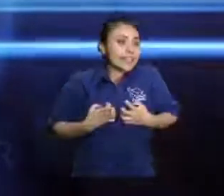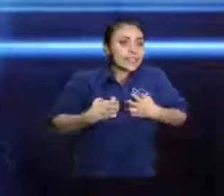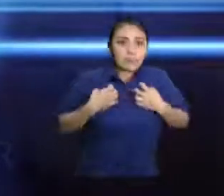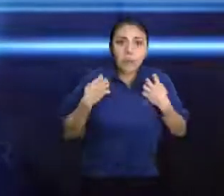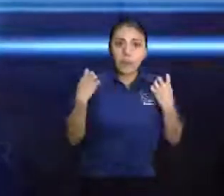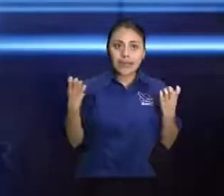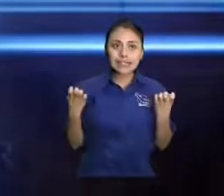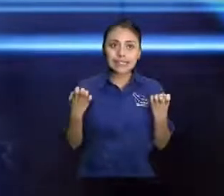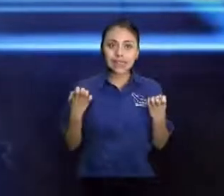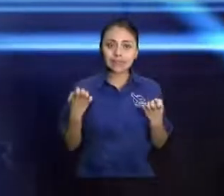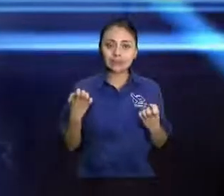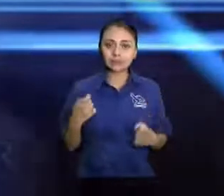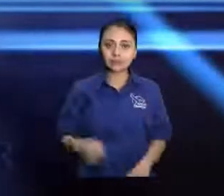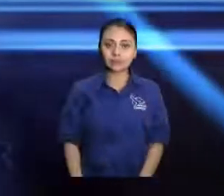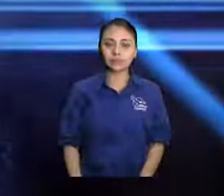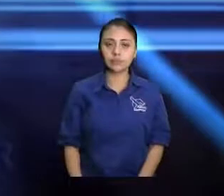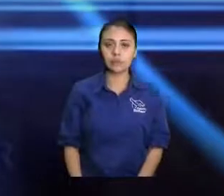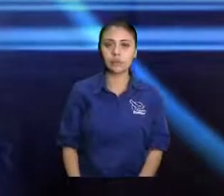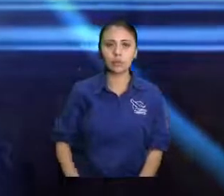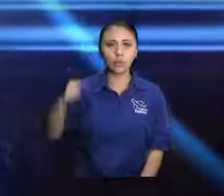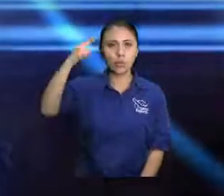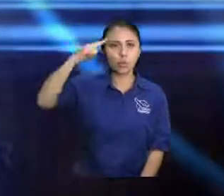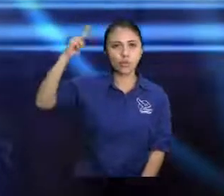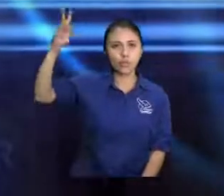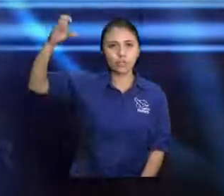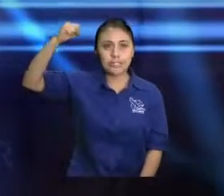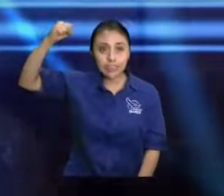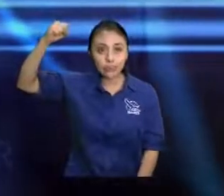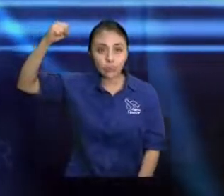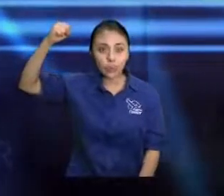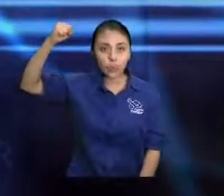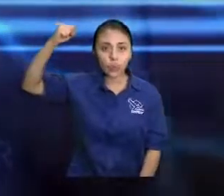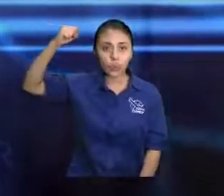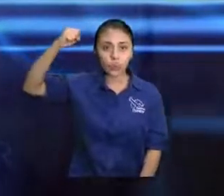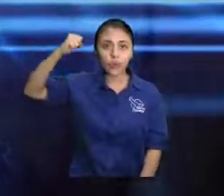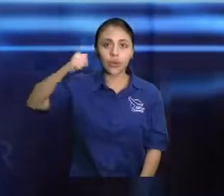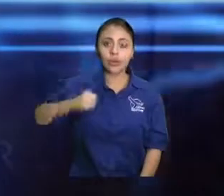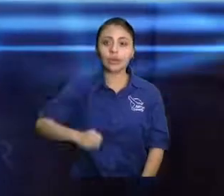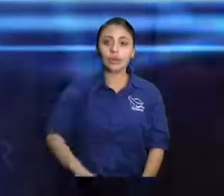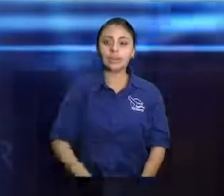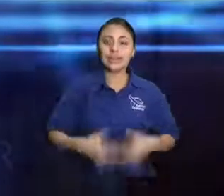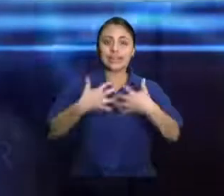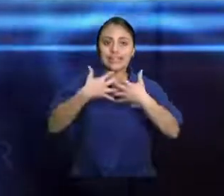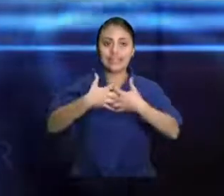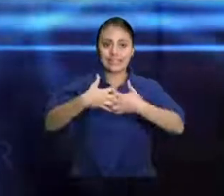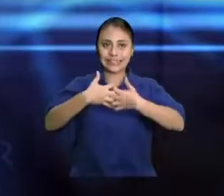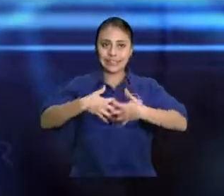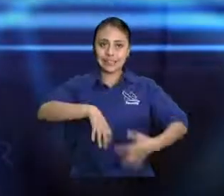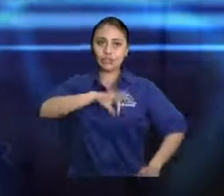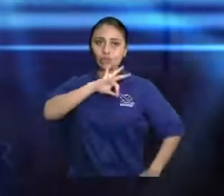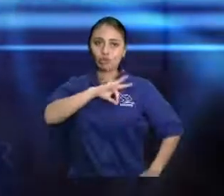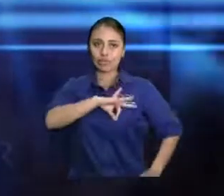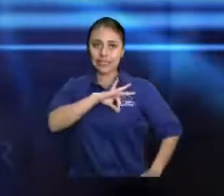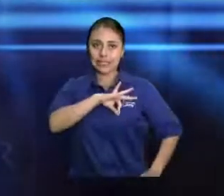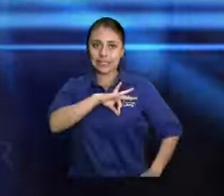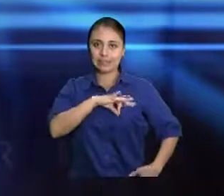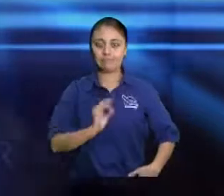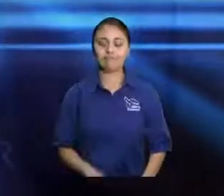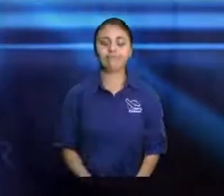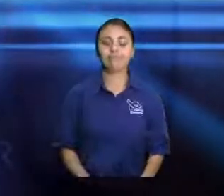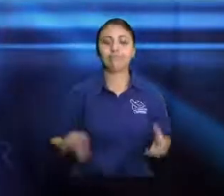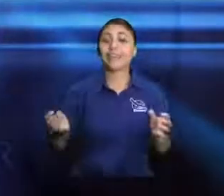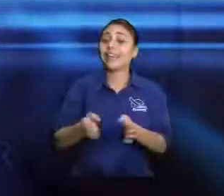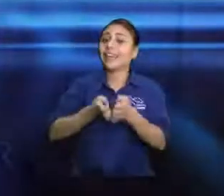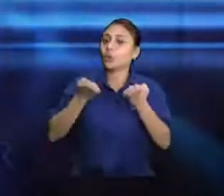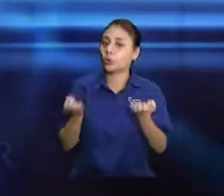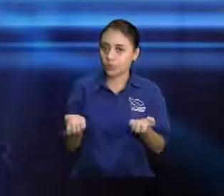opinión o una opinión prestada en las redes sociales. Y entonces,